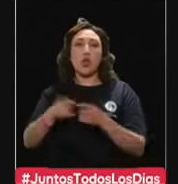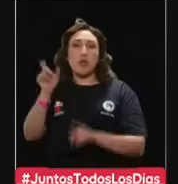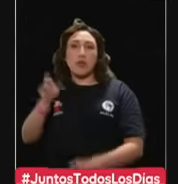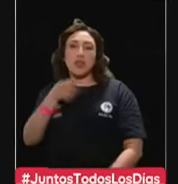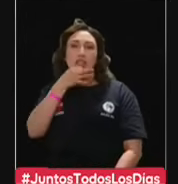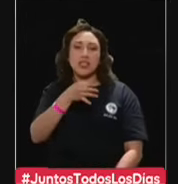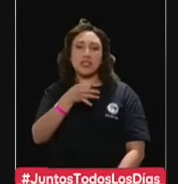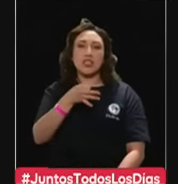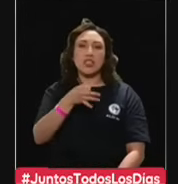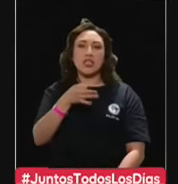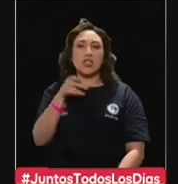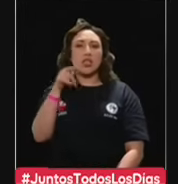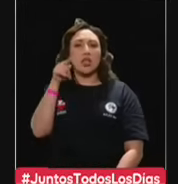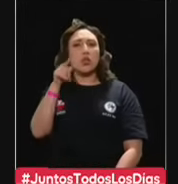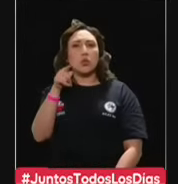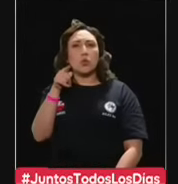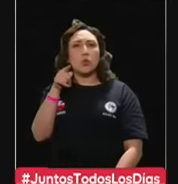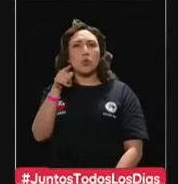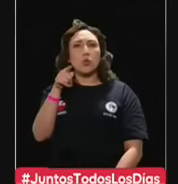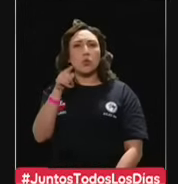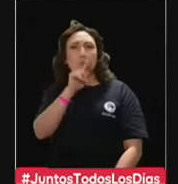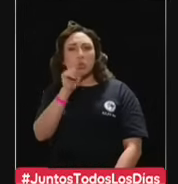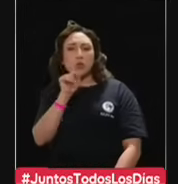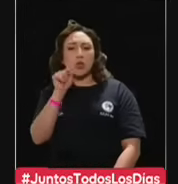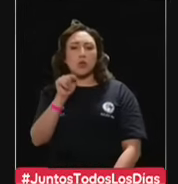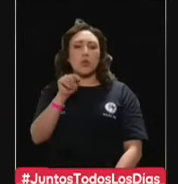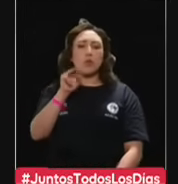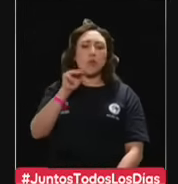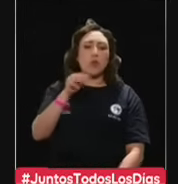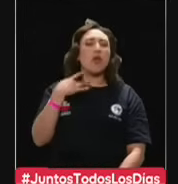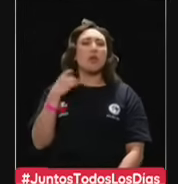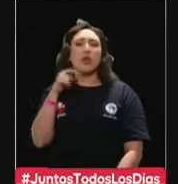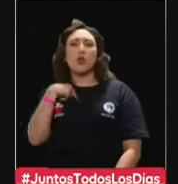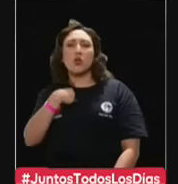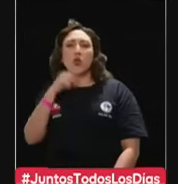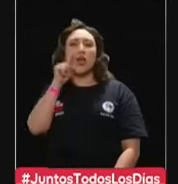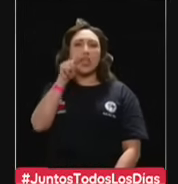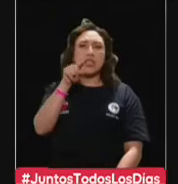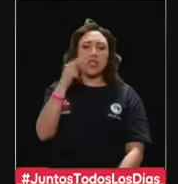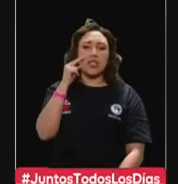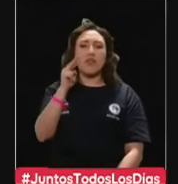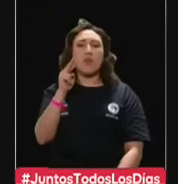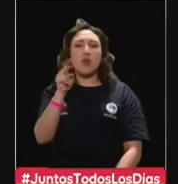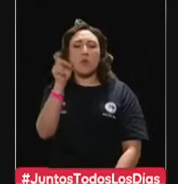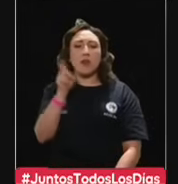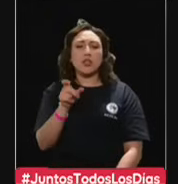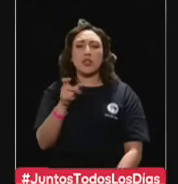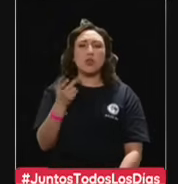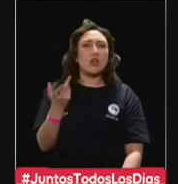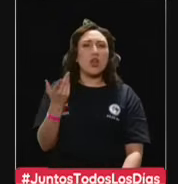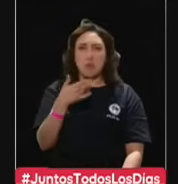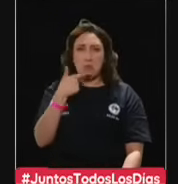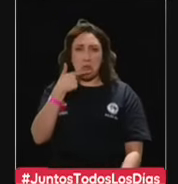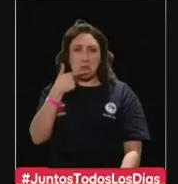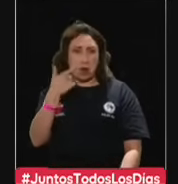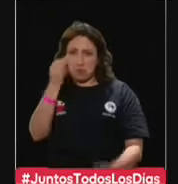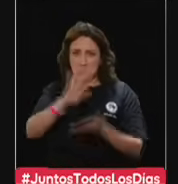sientes discapacidad? ¡Ah! Porque yo a ti te veo una persona. Sí, porque no me he visto pelando tomates,